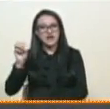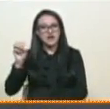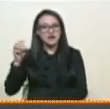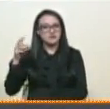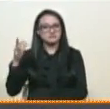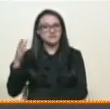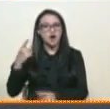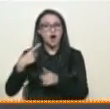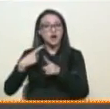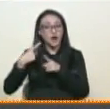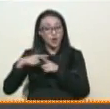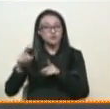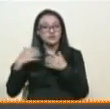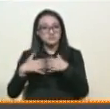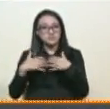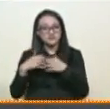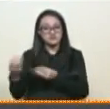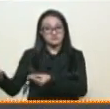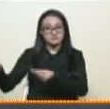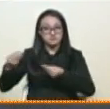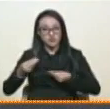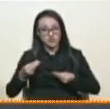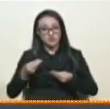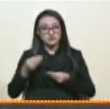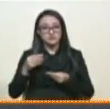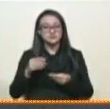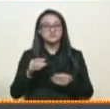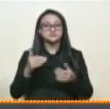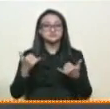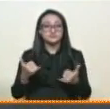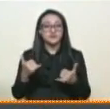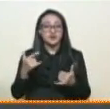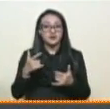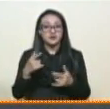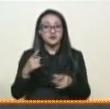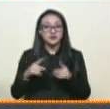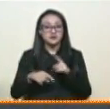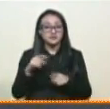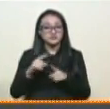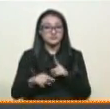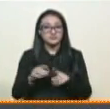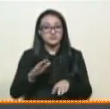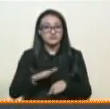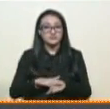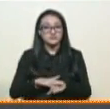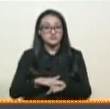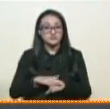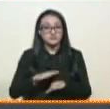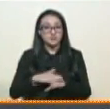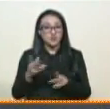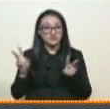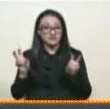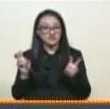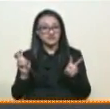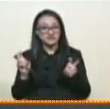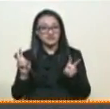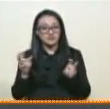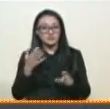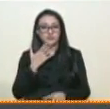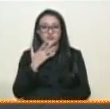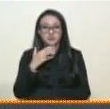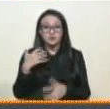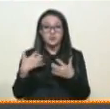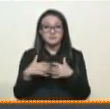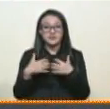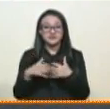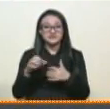empresa SCLE, que es la empresa proveedora para este evento, bueno, son condiciones porque, bueno, por el tema de, por ejemplo, la